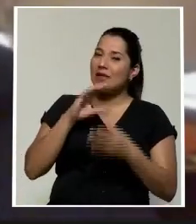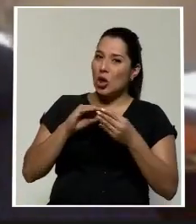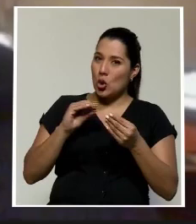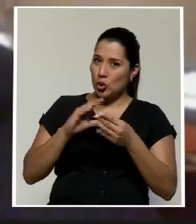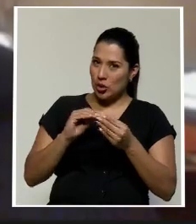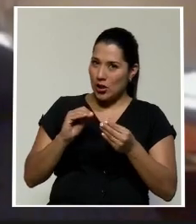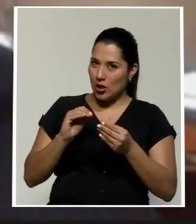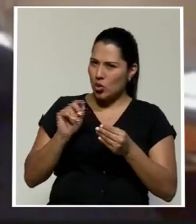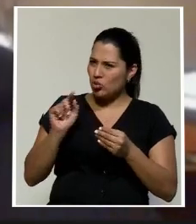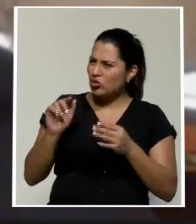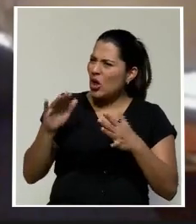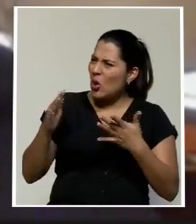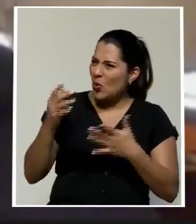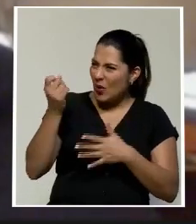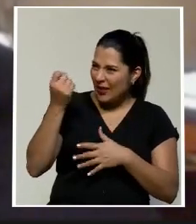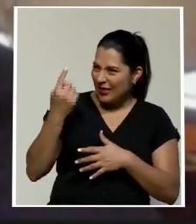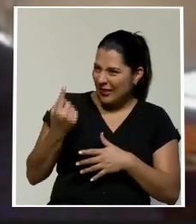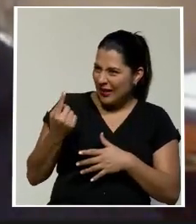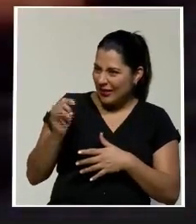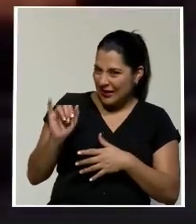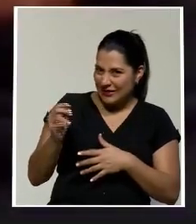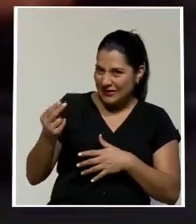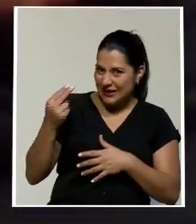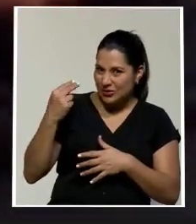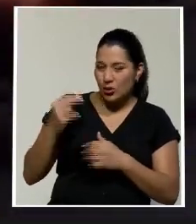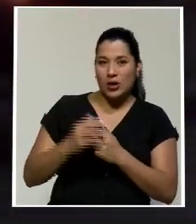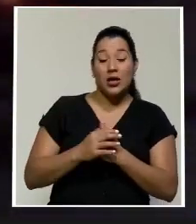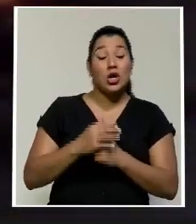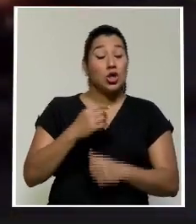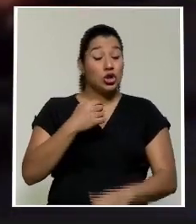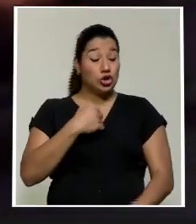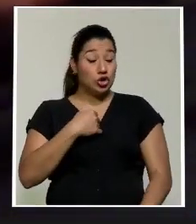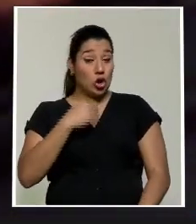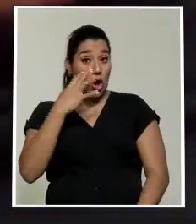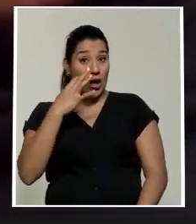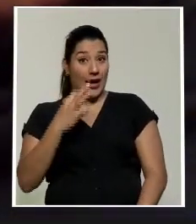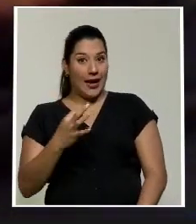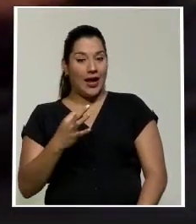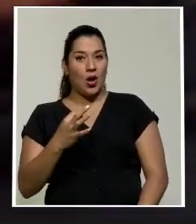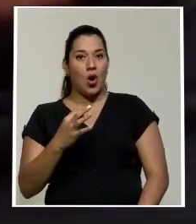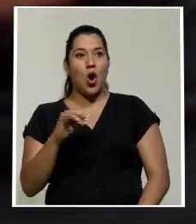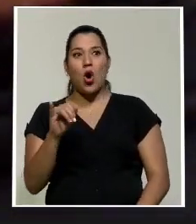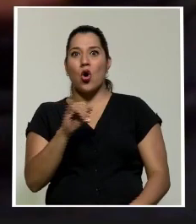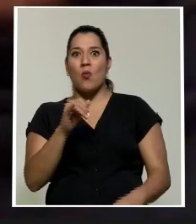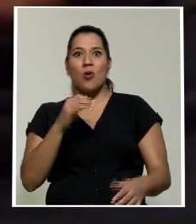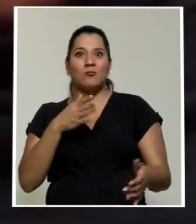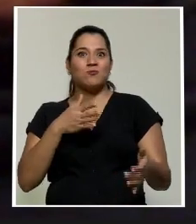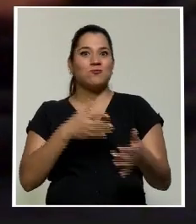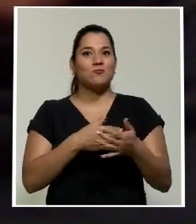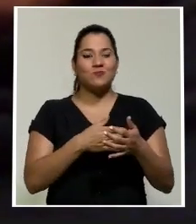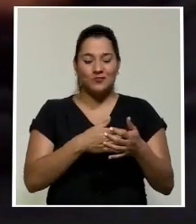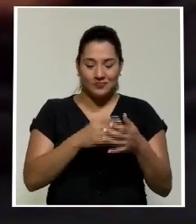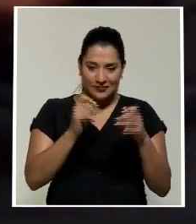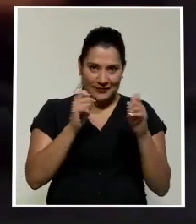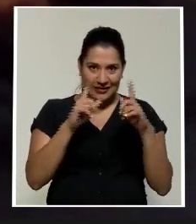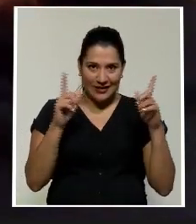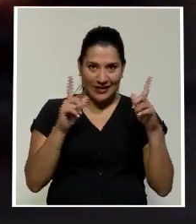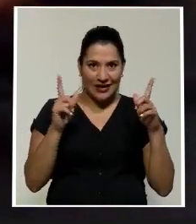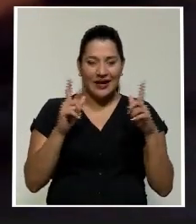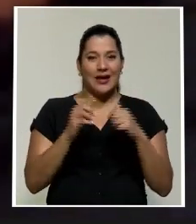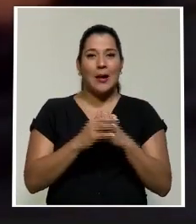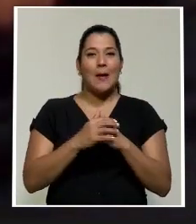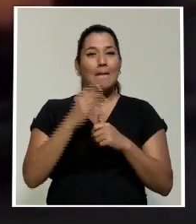la comprendiste, Ernesto? Yo lo que sentí es que le pegaron en el pie, o le pegaron en